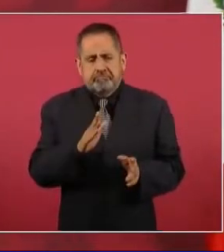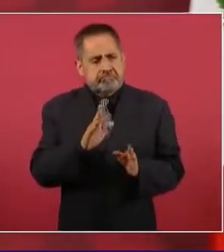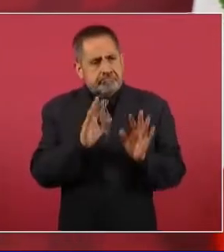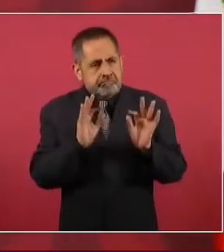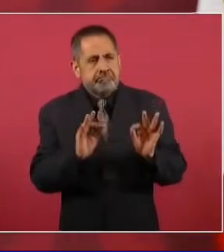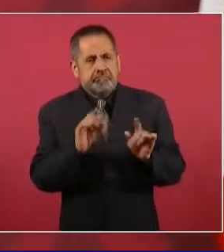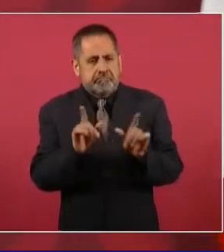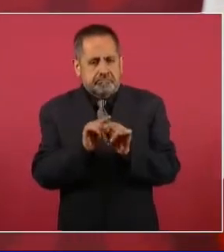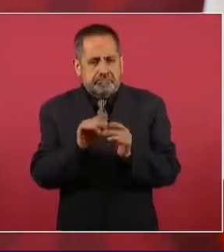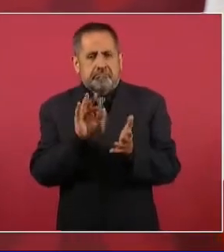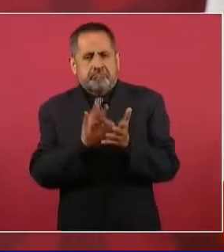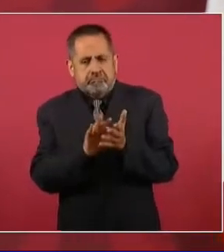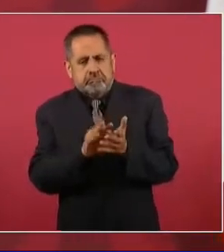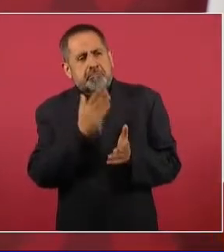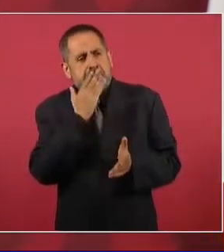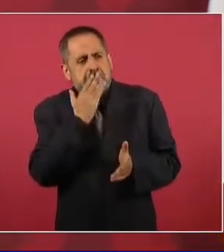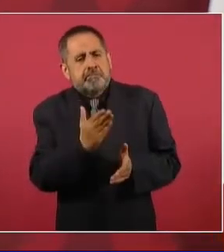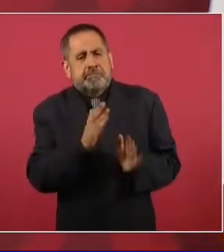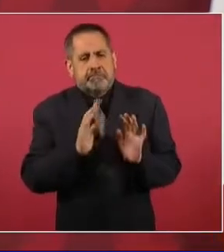a secas.